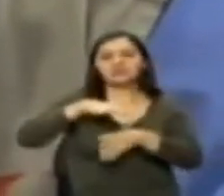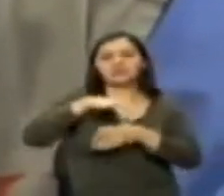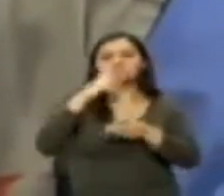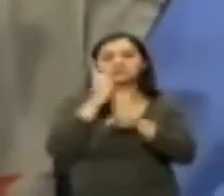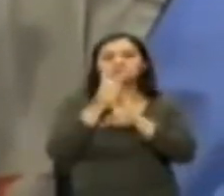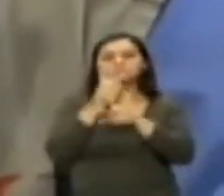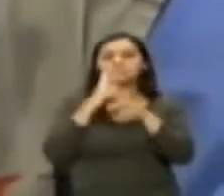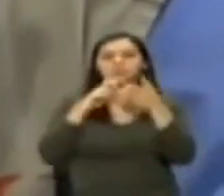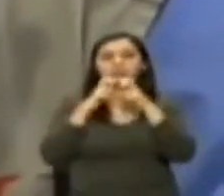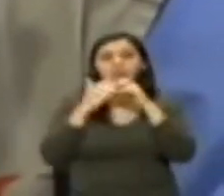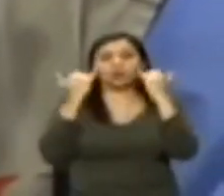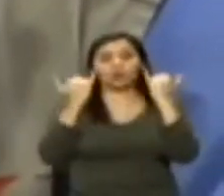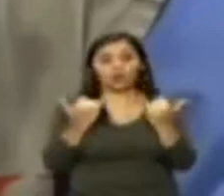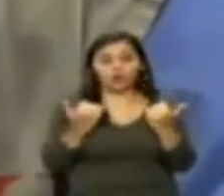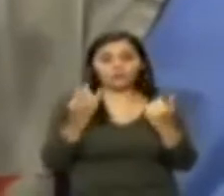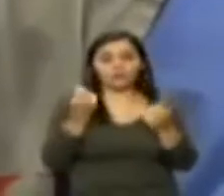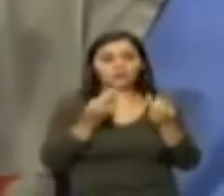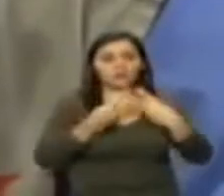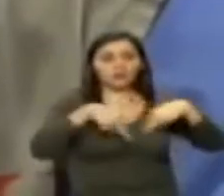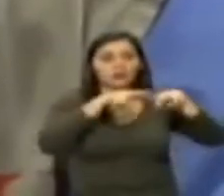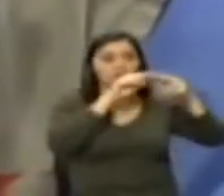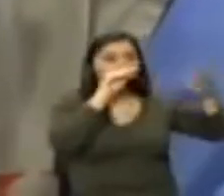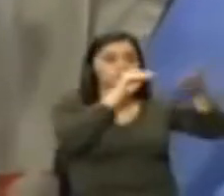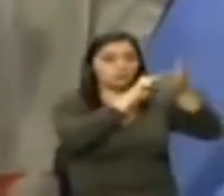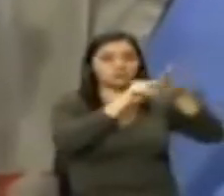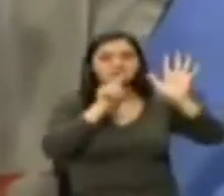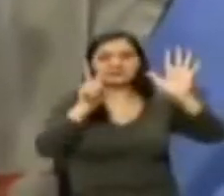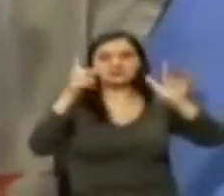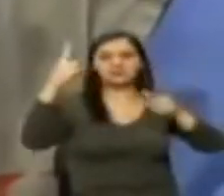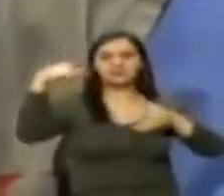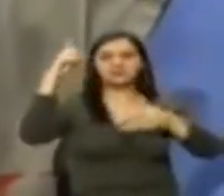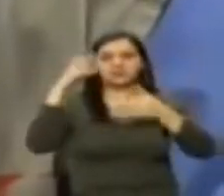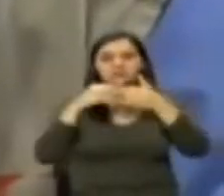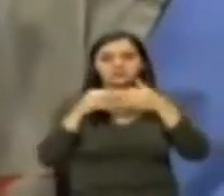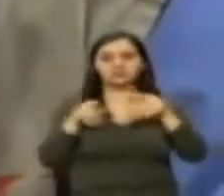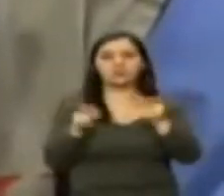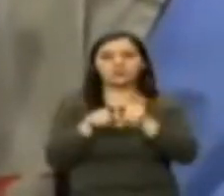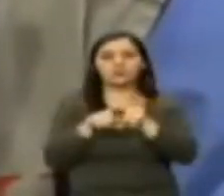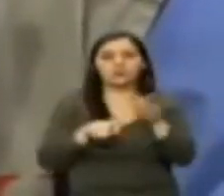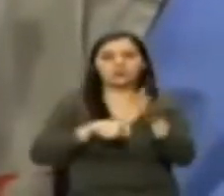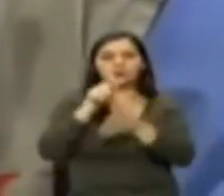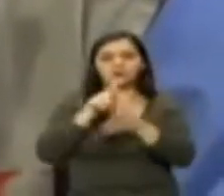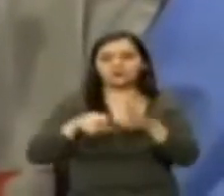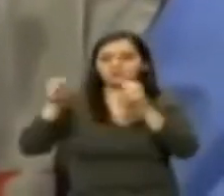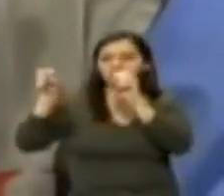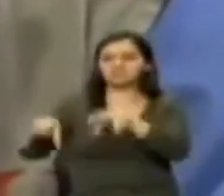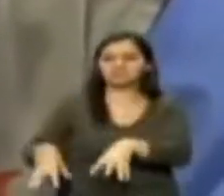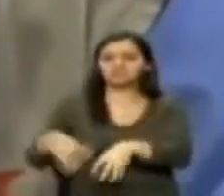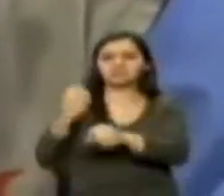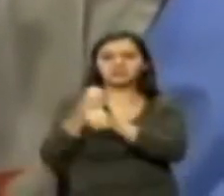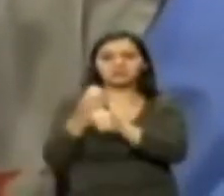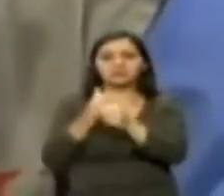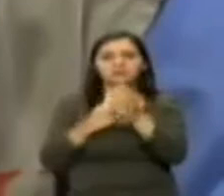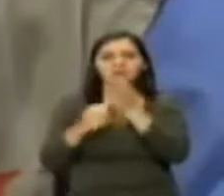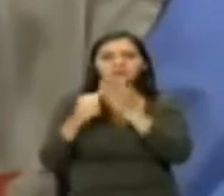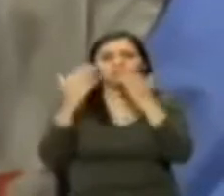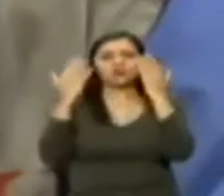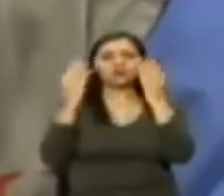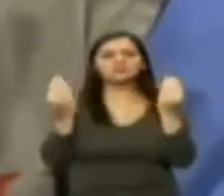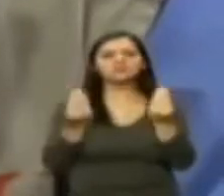obra estaría valorada en 7 millones de dólares e igualmente el contratista abandonó los trabajos, el Ministerio de Transportes y Obras